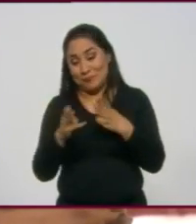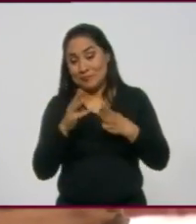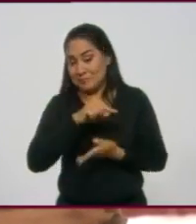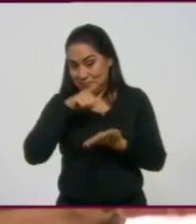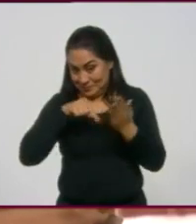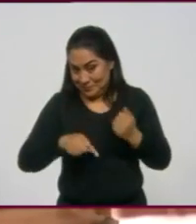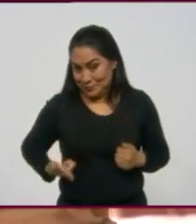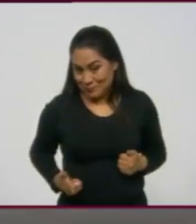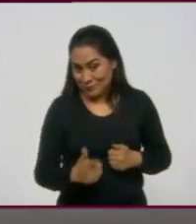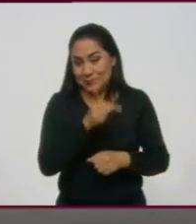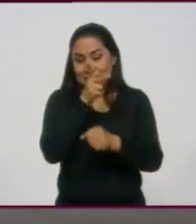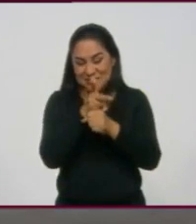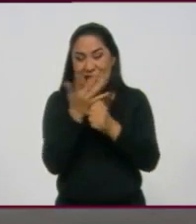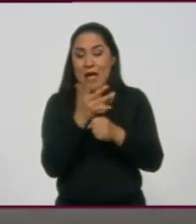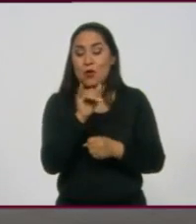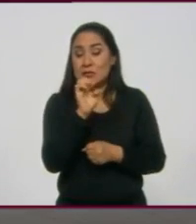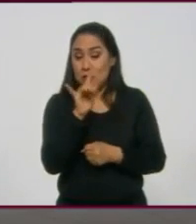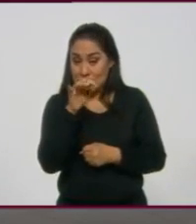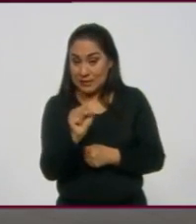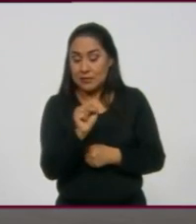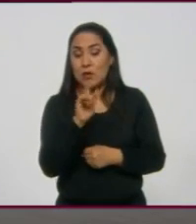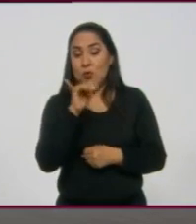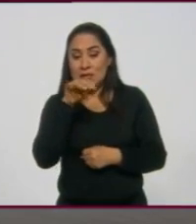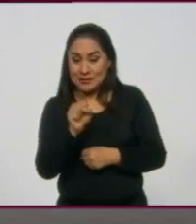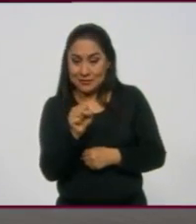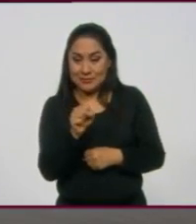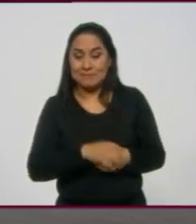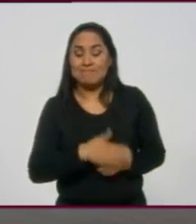aquí desde Guanajuato con imágenes de José Luis Cortés y Luis Virgilio. Buenas tardes.